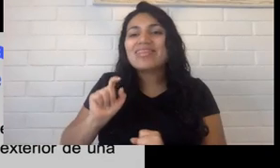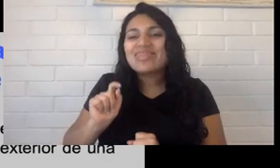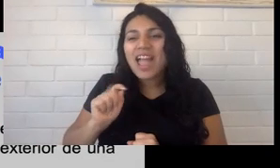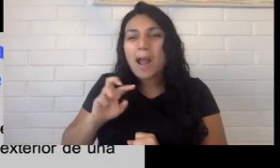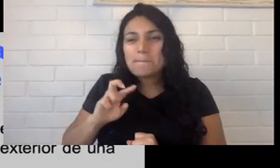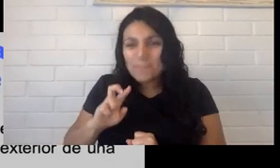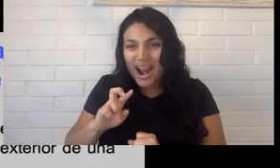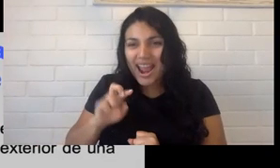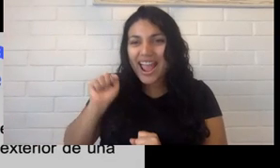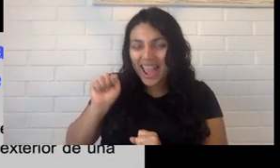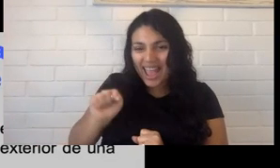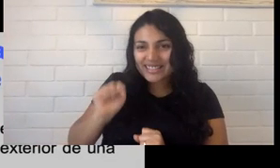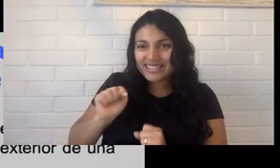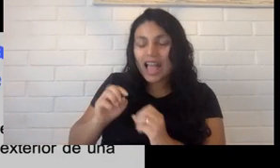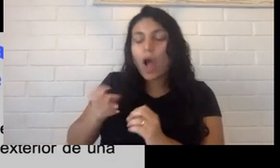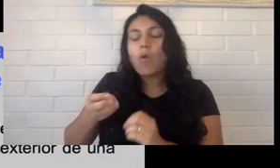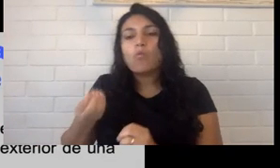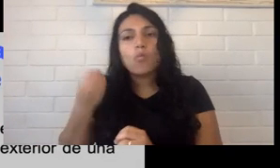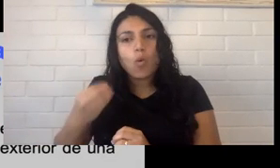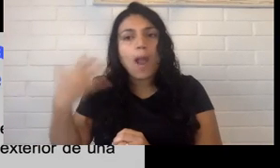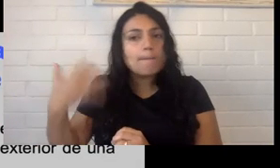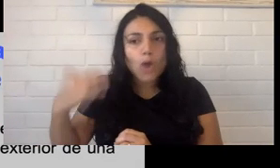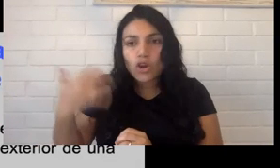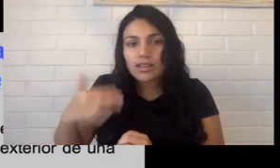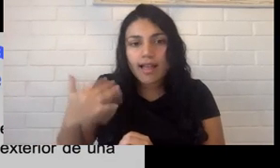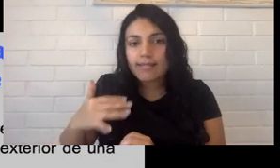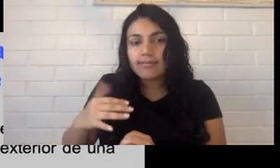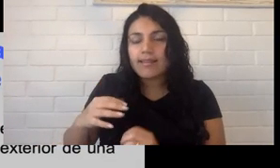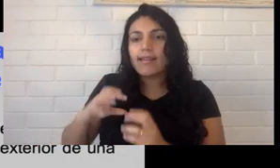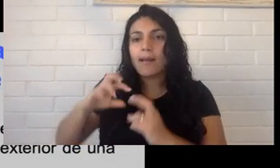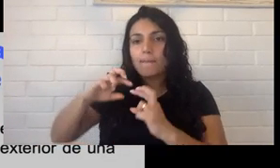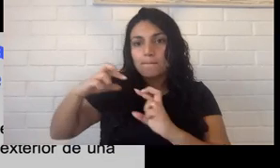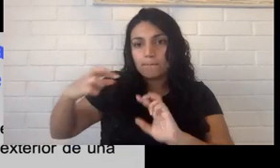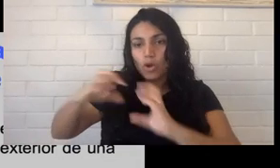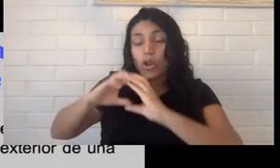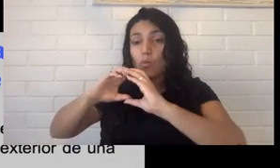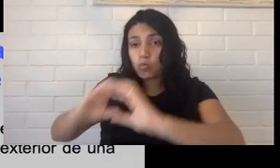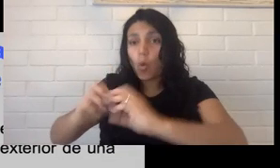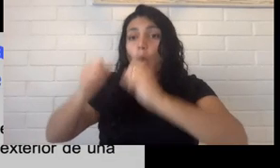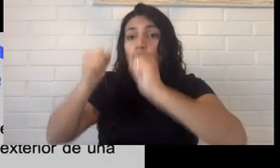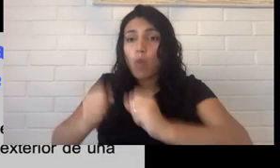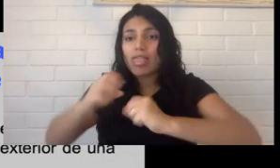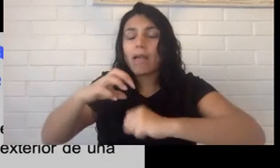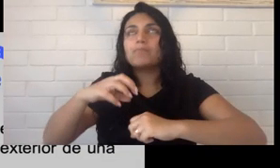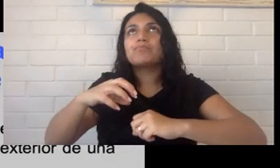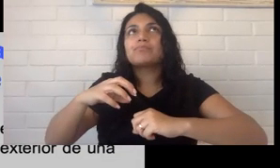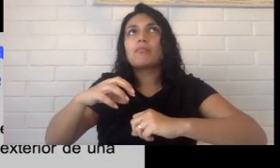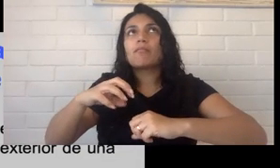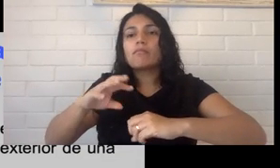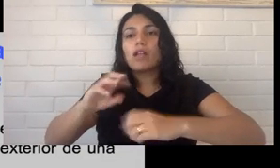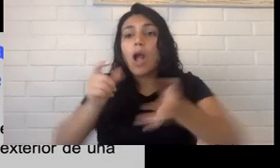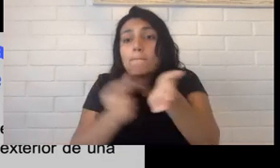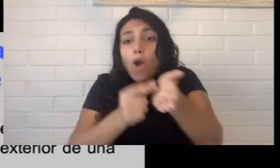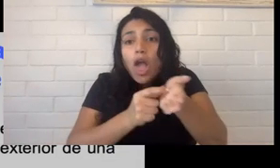lo que hace es utilizar una molécula que es capaz de proporcionar energía cuando se libera un